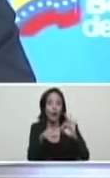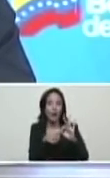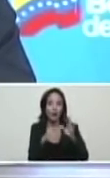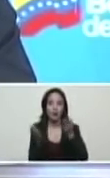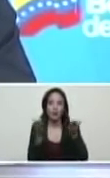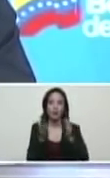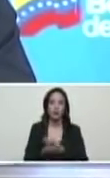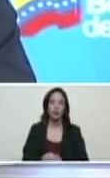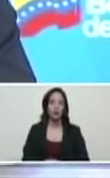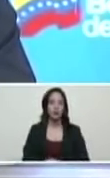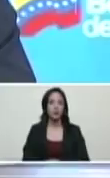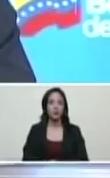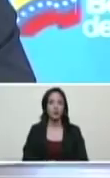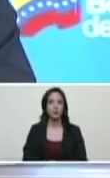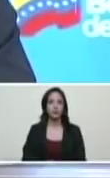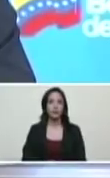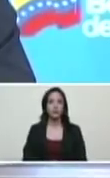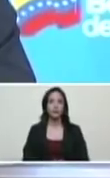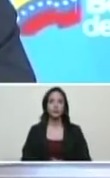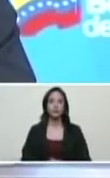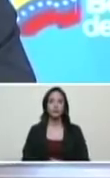internacional,